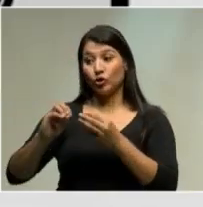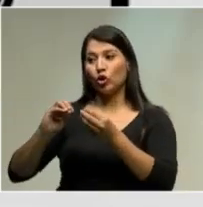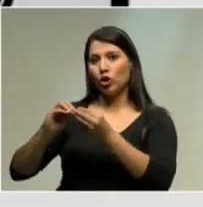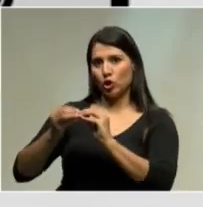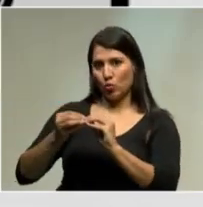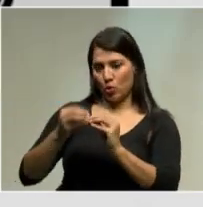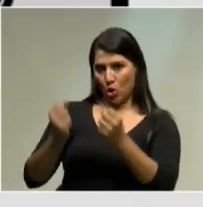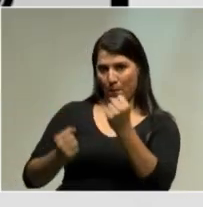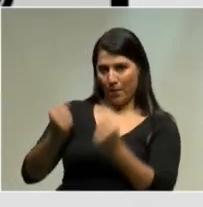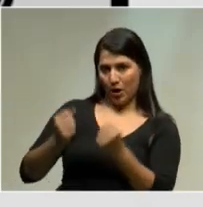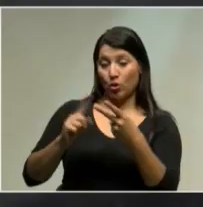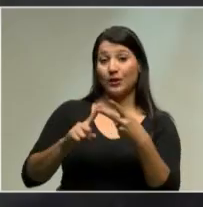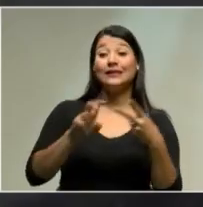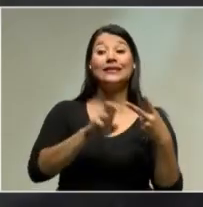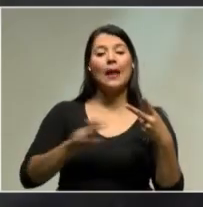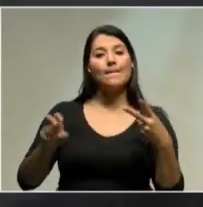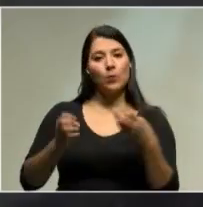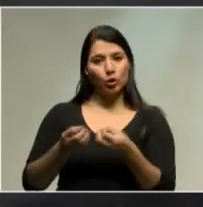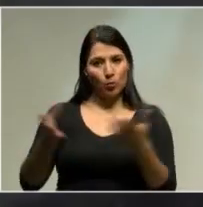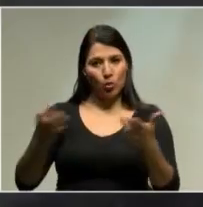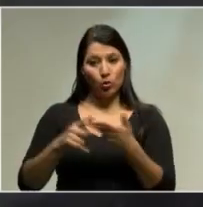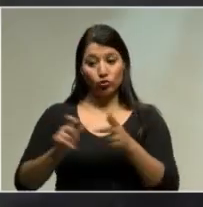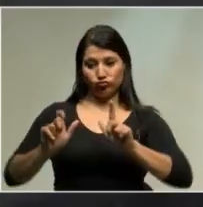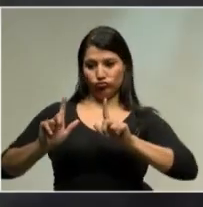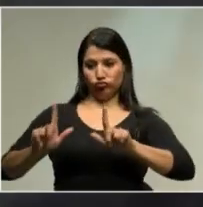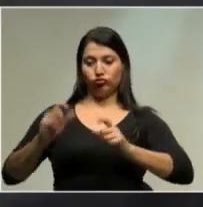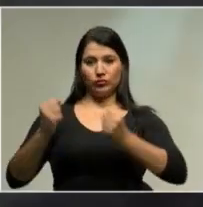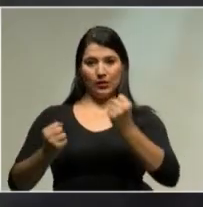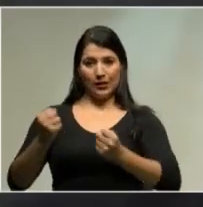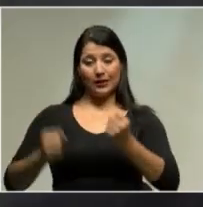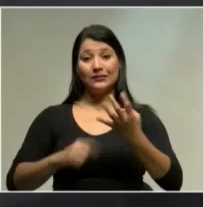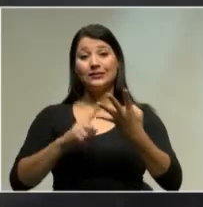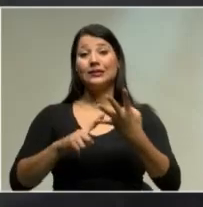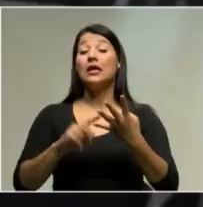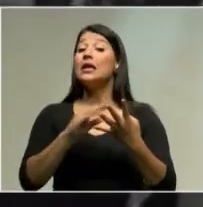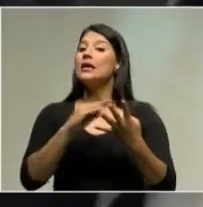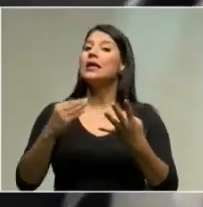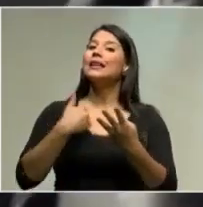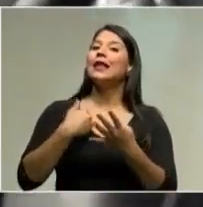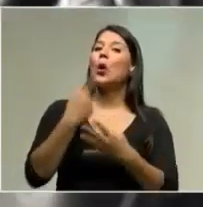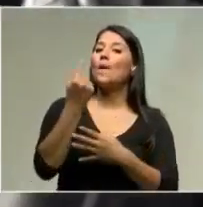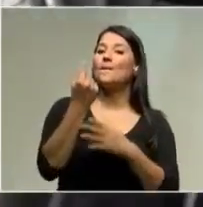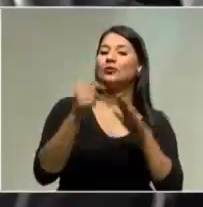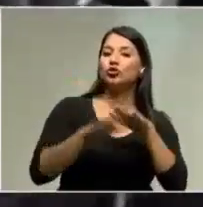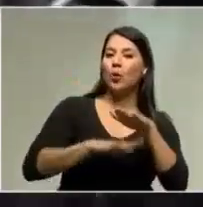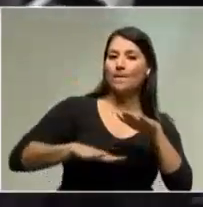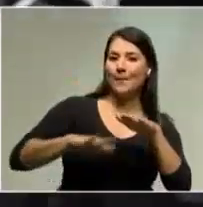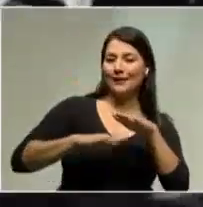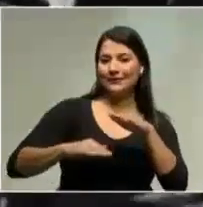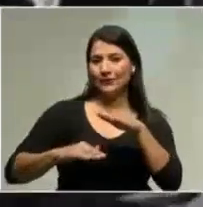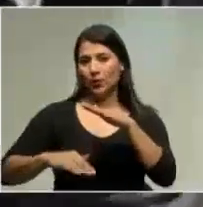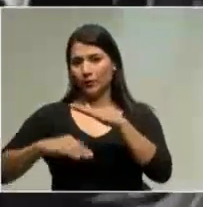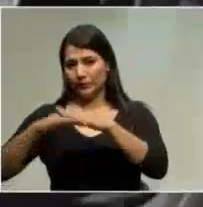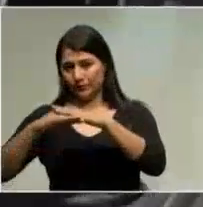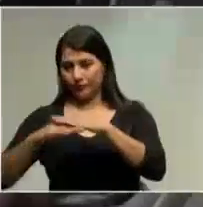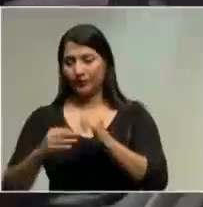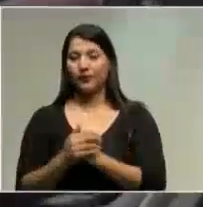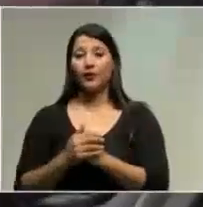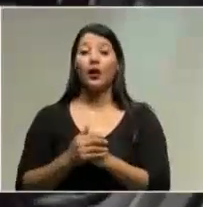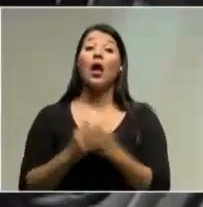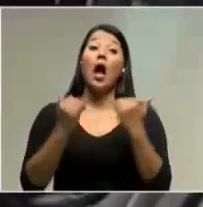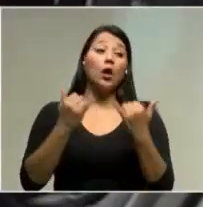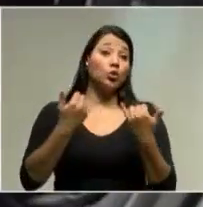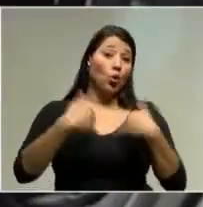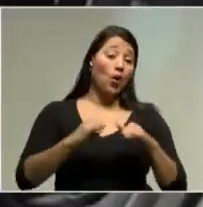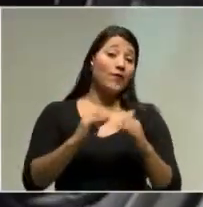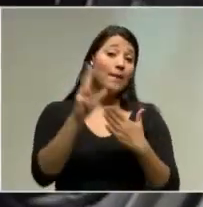sea transporte público, rotulación de los vehículos y con tarifa mínima y máxima. Pese a los tropiezos, el proyecto sigue su